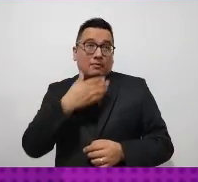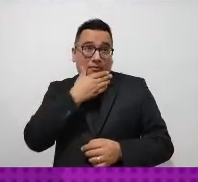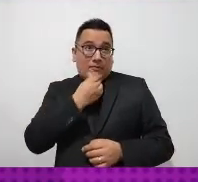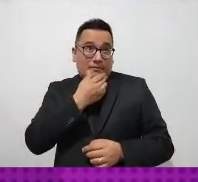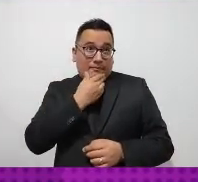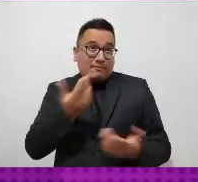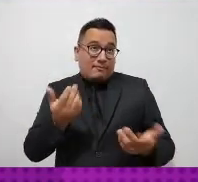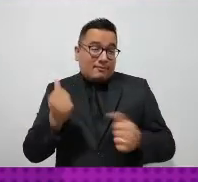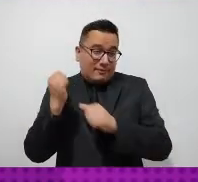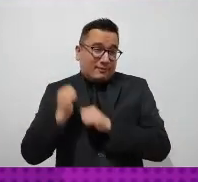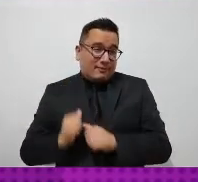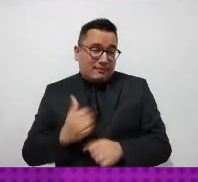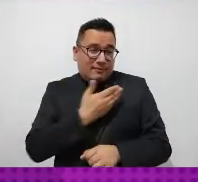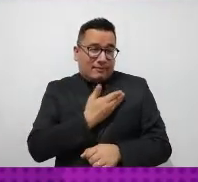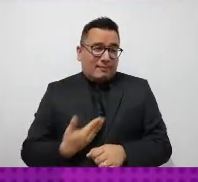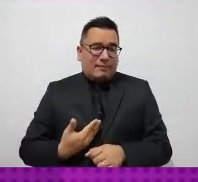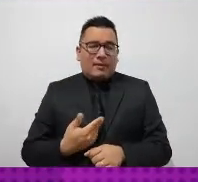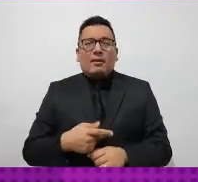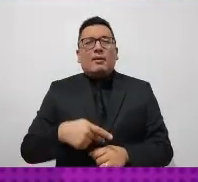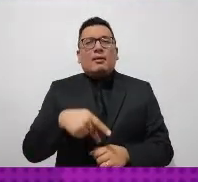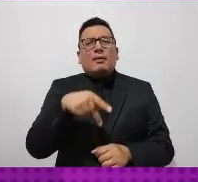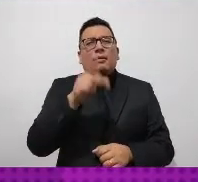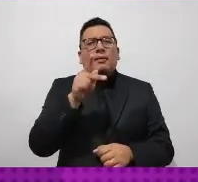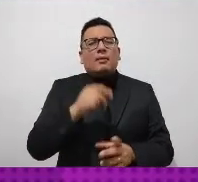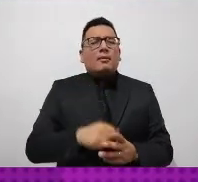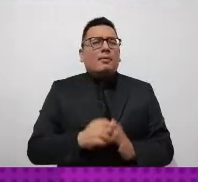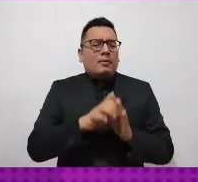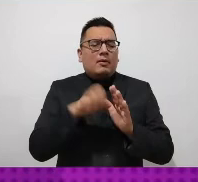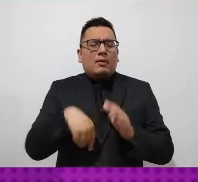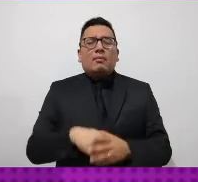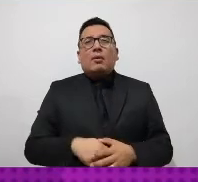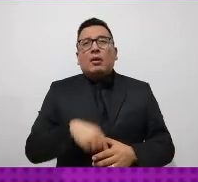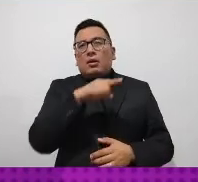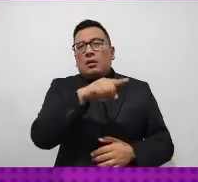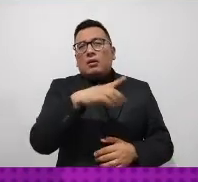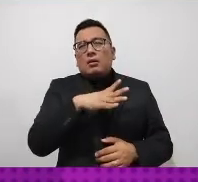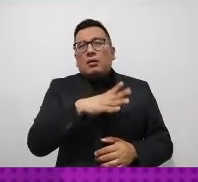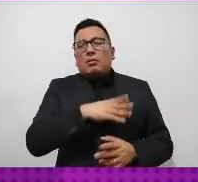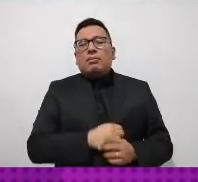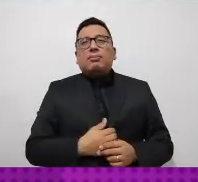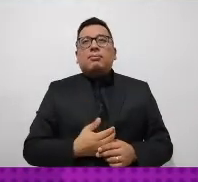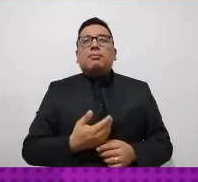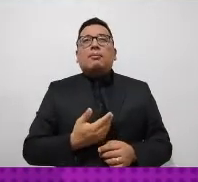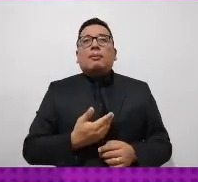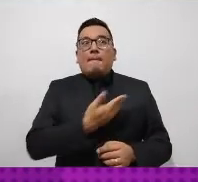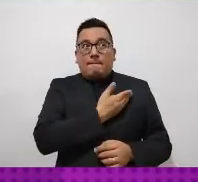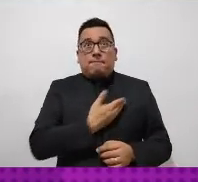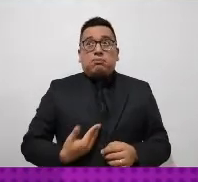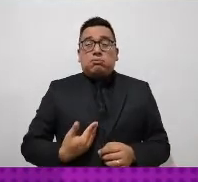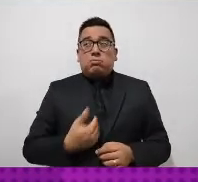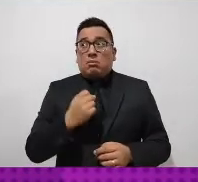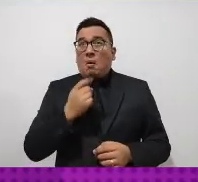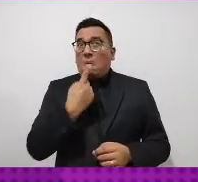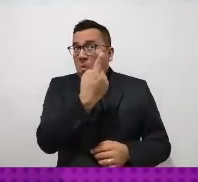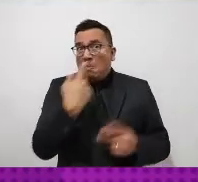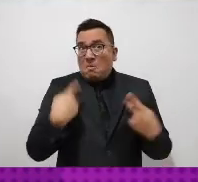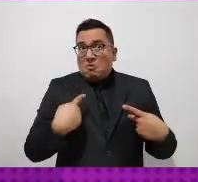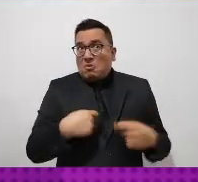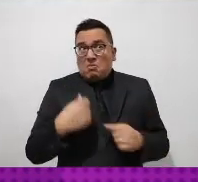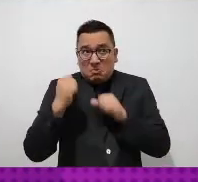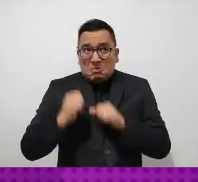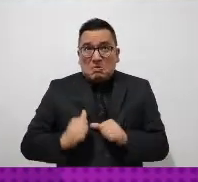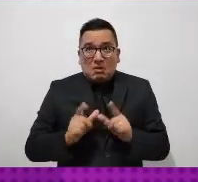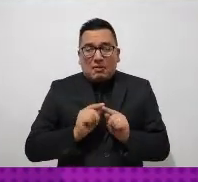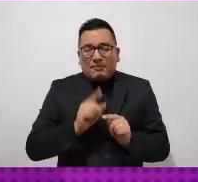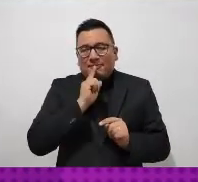o de presidencias municipales, no nada más hablamos de una persona, hablamos de un equipo de personas que les acompañan y que integran,